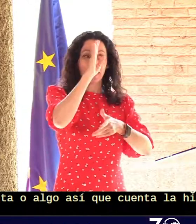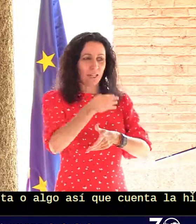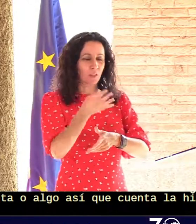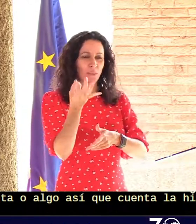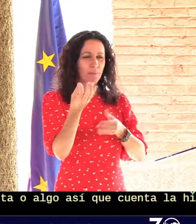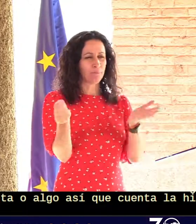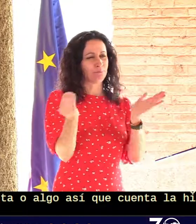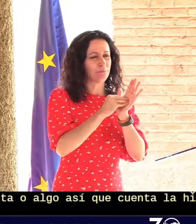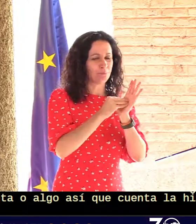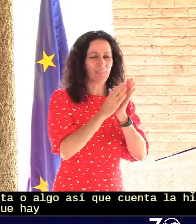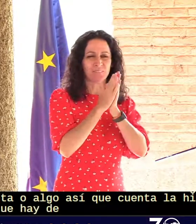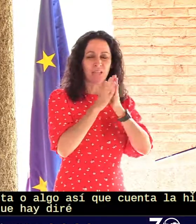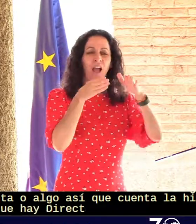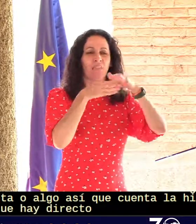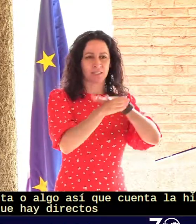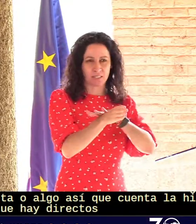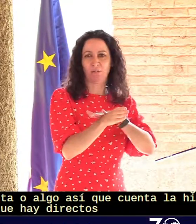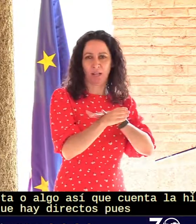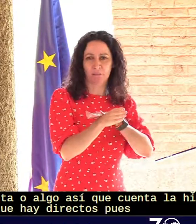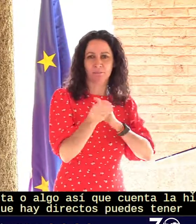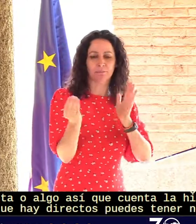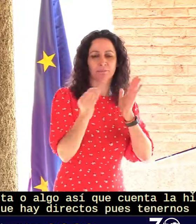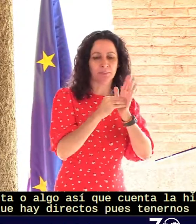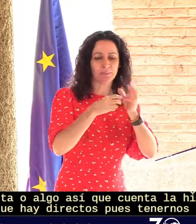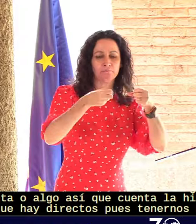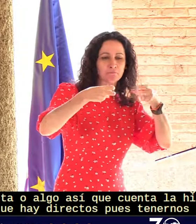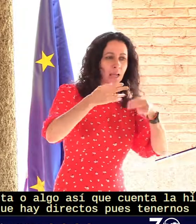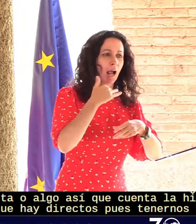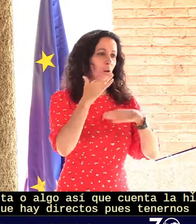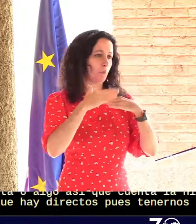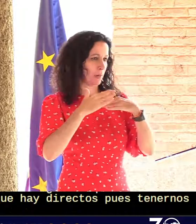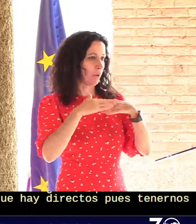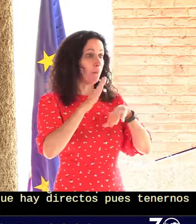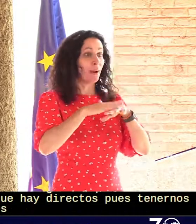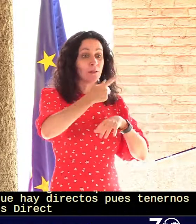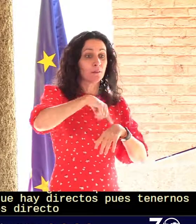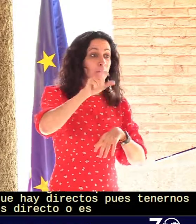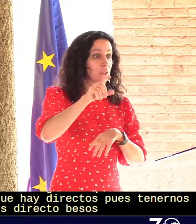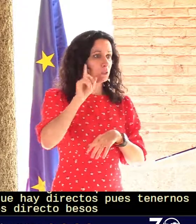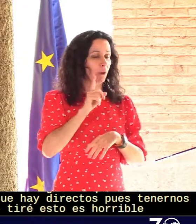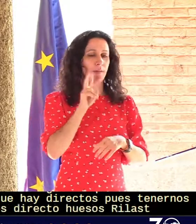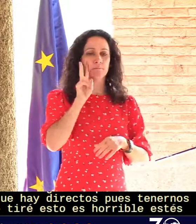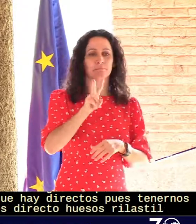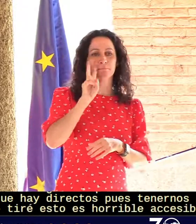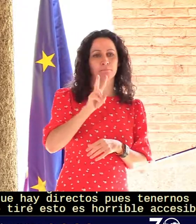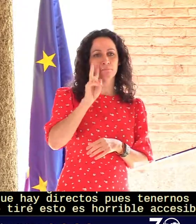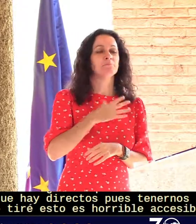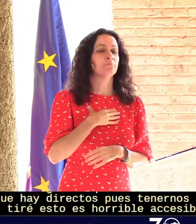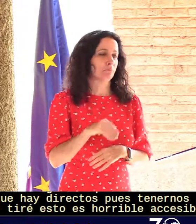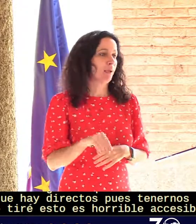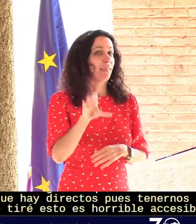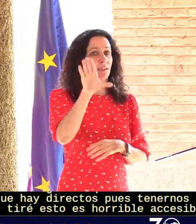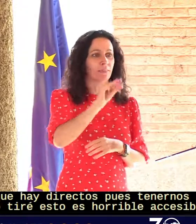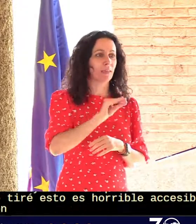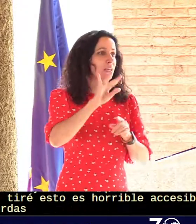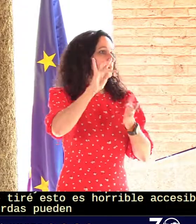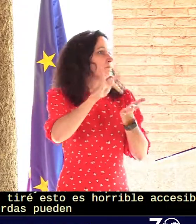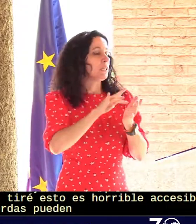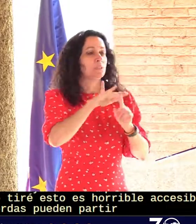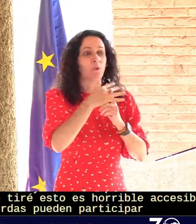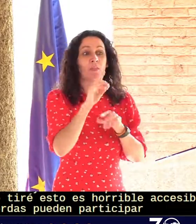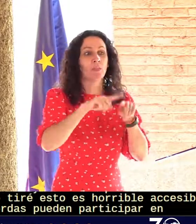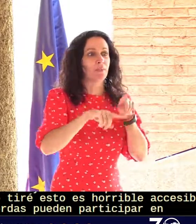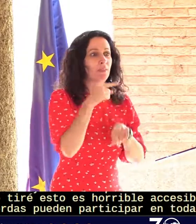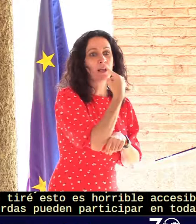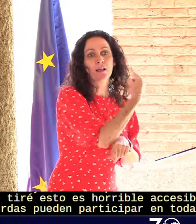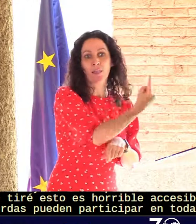eh que hay directos pues tenernos por ejemplo en cuenta y hacer esos directos o esos r accesibles para que las personas sordas puedan participar